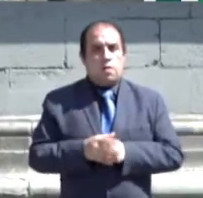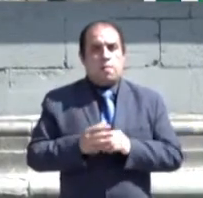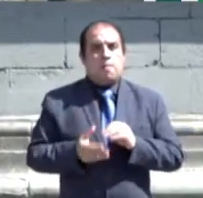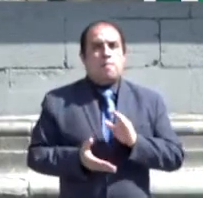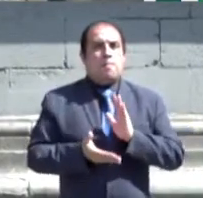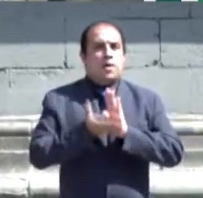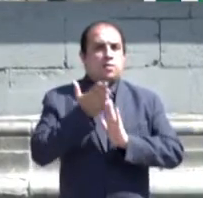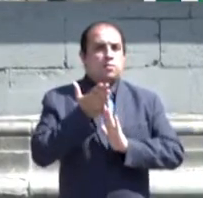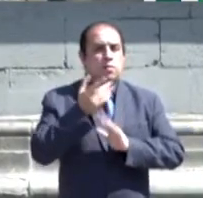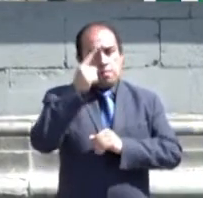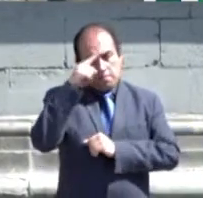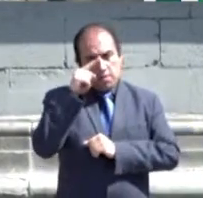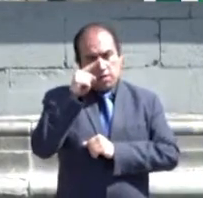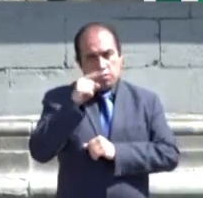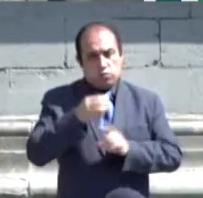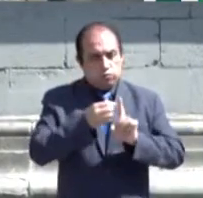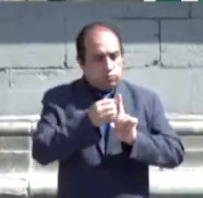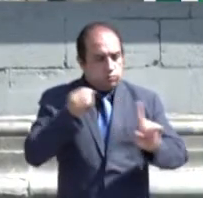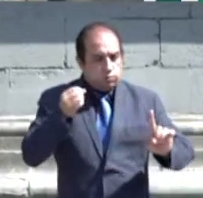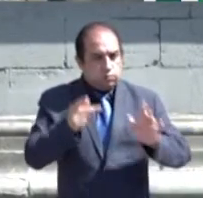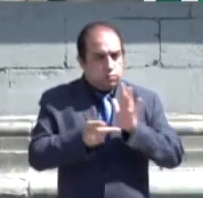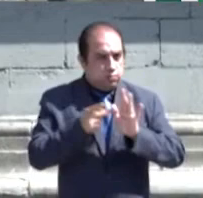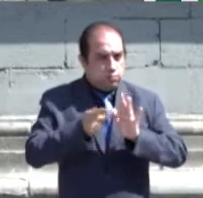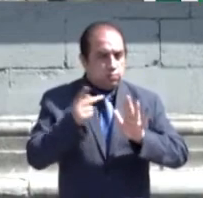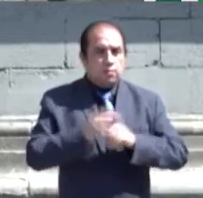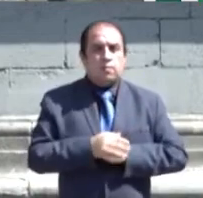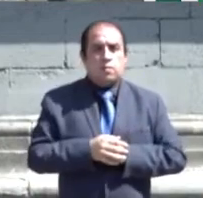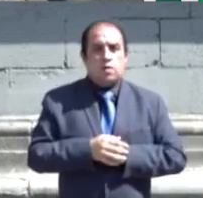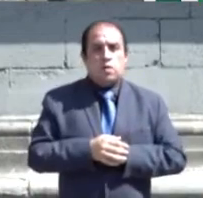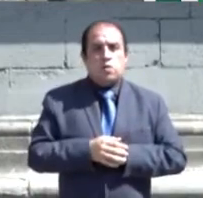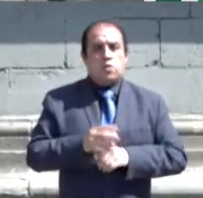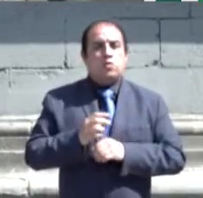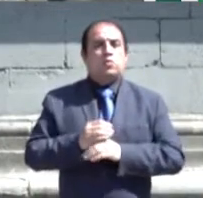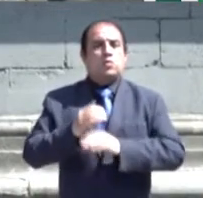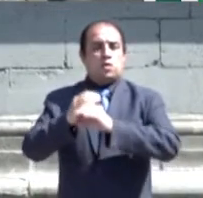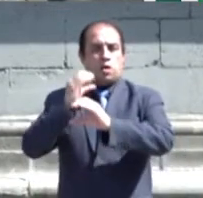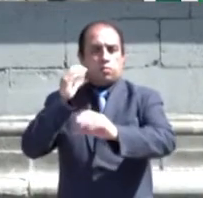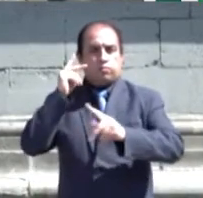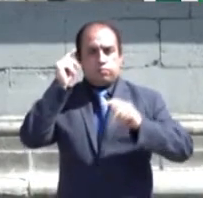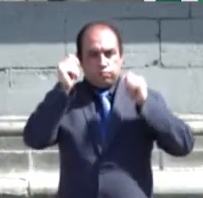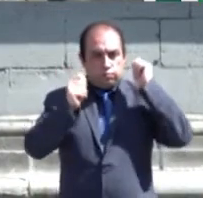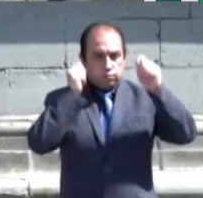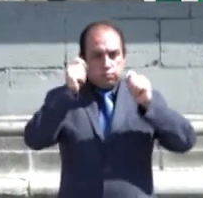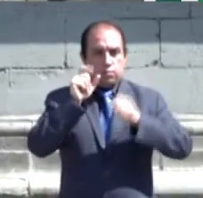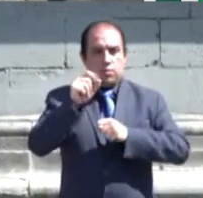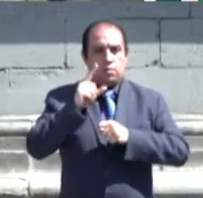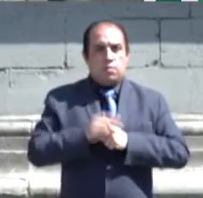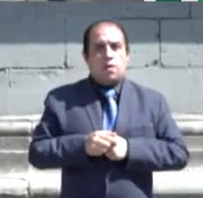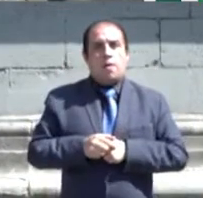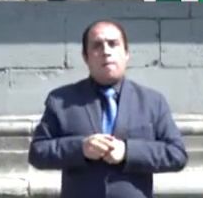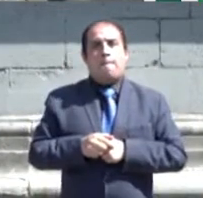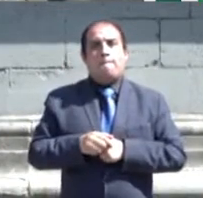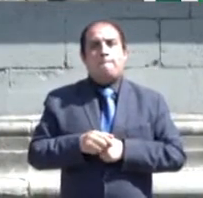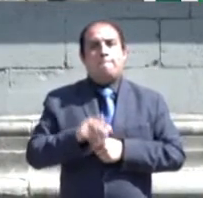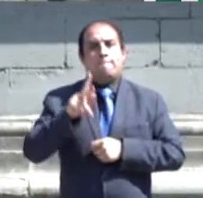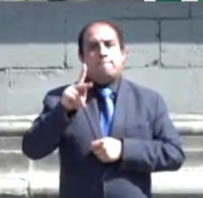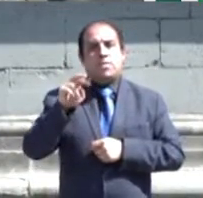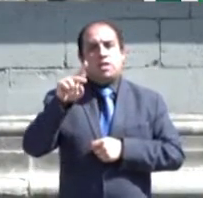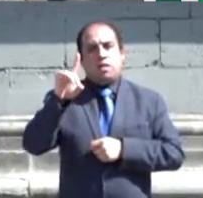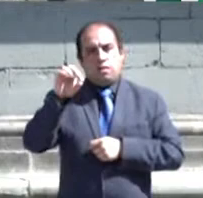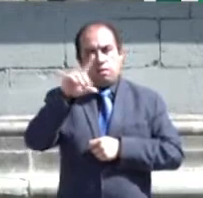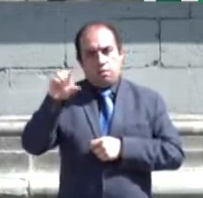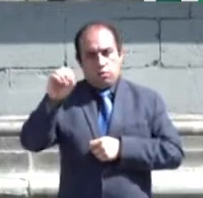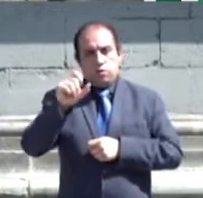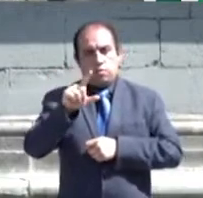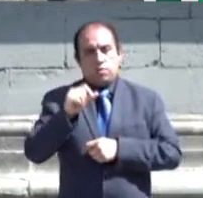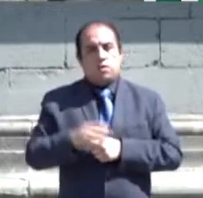para reordenar la parte de los autobuses turísticos, lo que es el empedradillo, el crecimiento y la conexión tanto